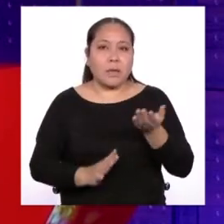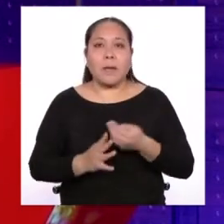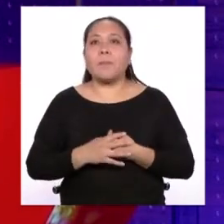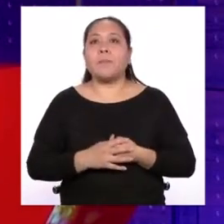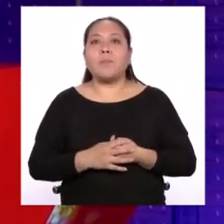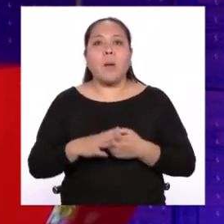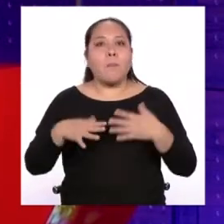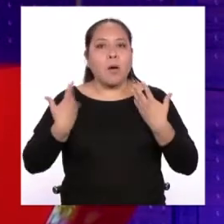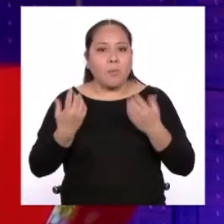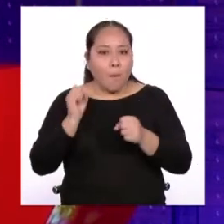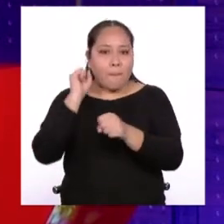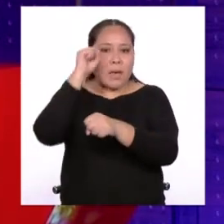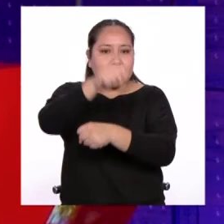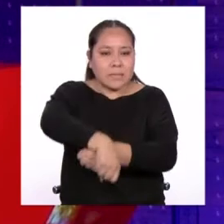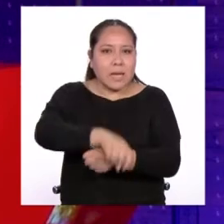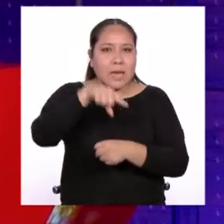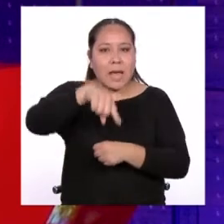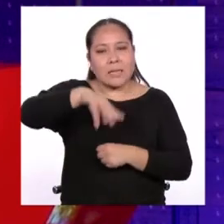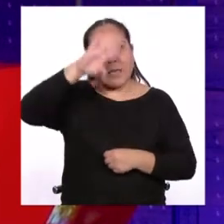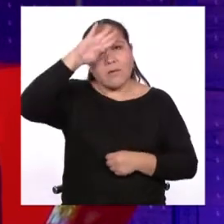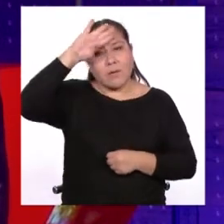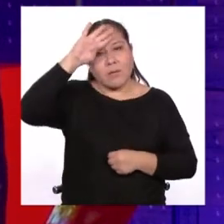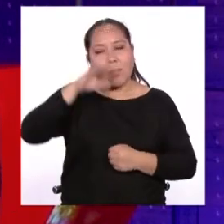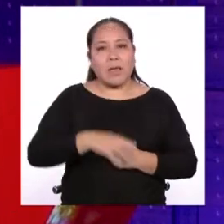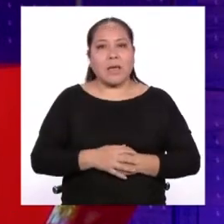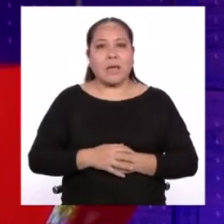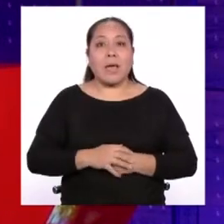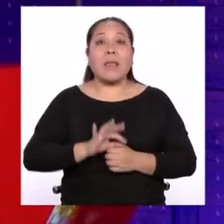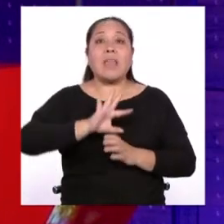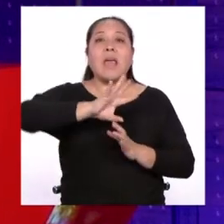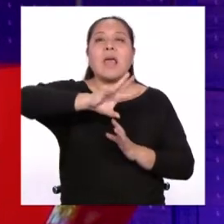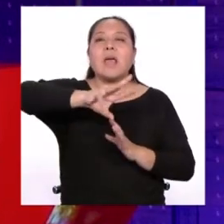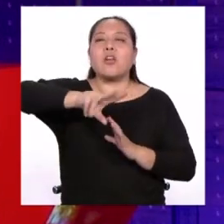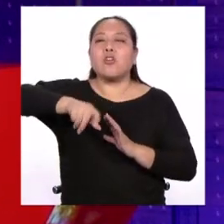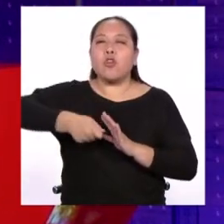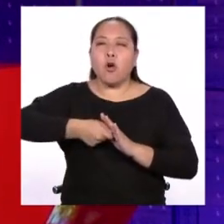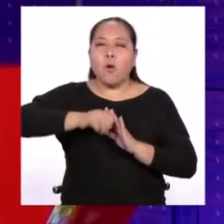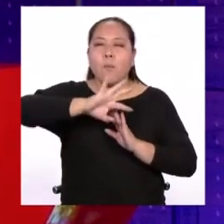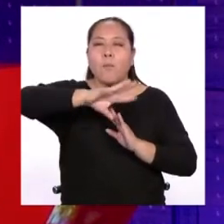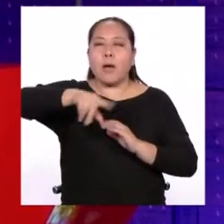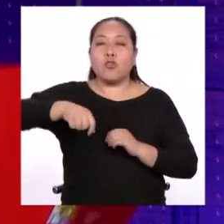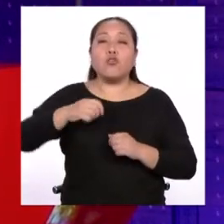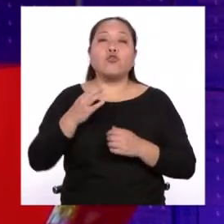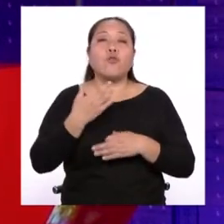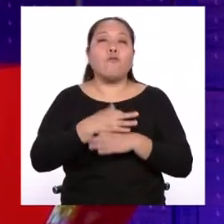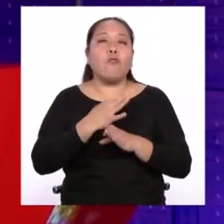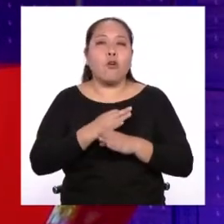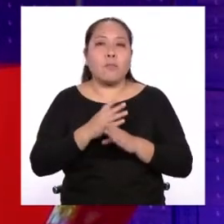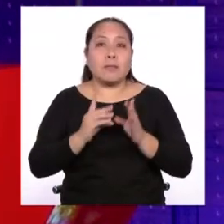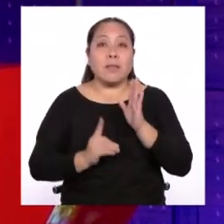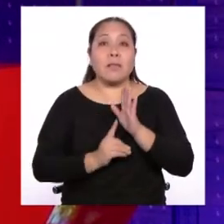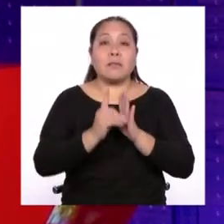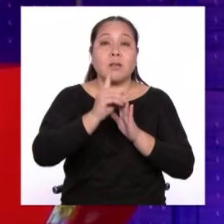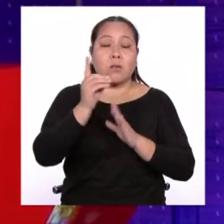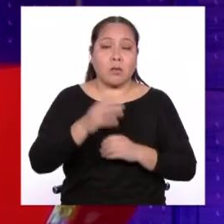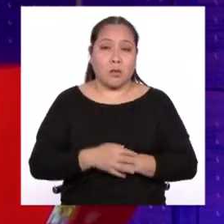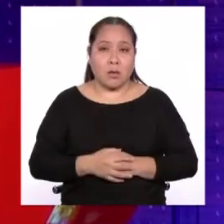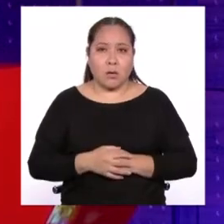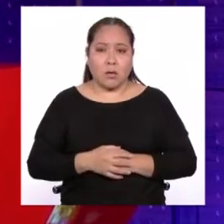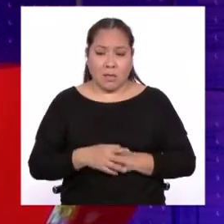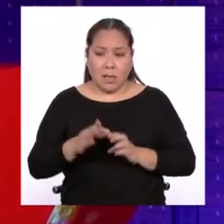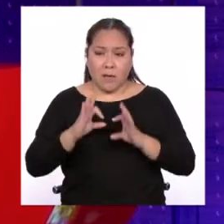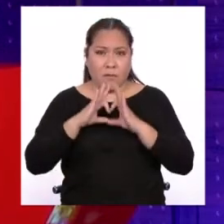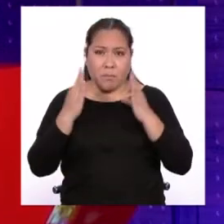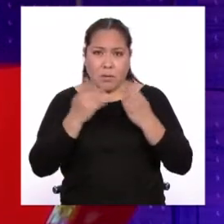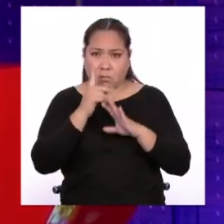a esta enfermedad que nos ha estado robando nuestras capacidades, el desarrollo de las personas, de las